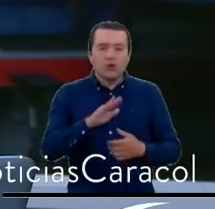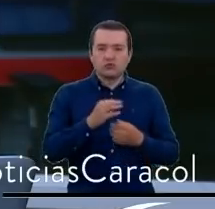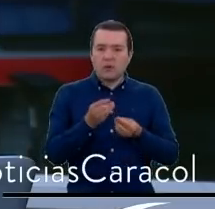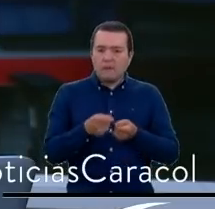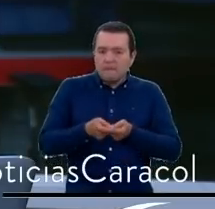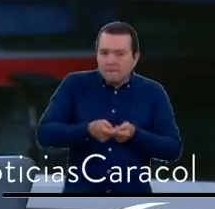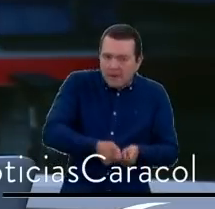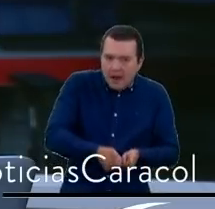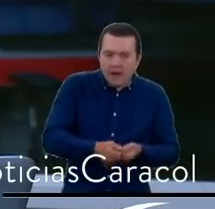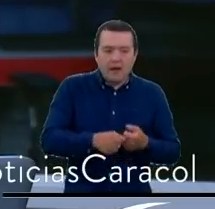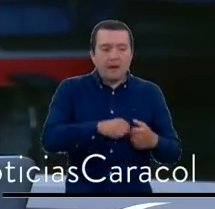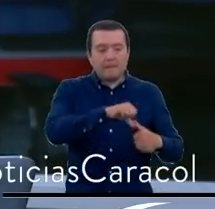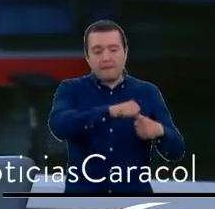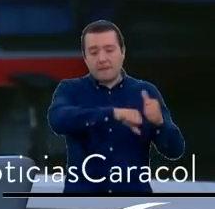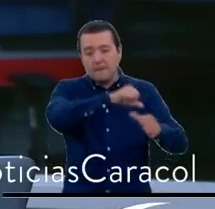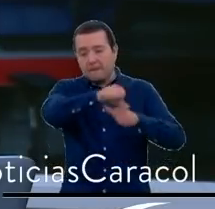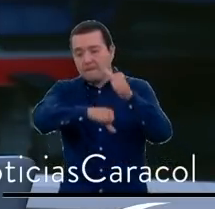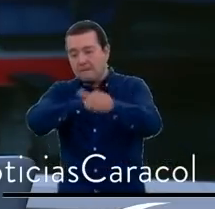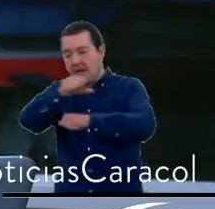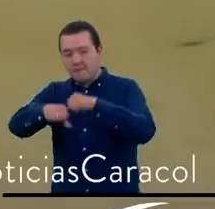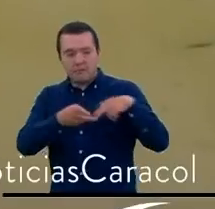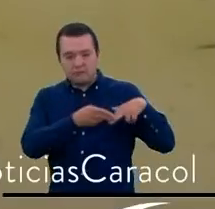el campo hasta los hogares colombianos.